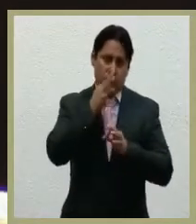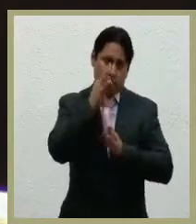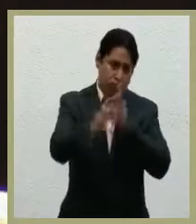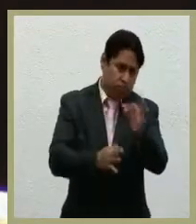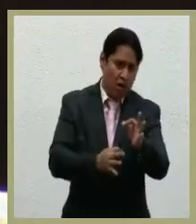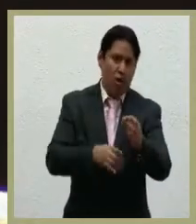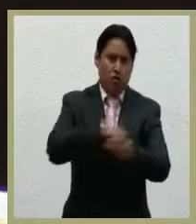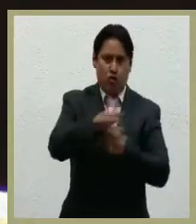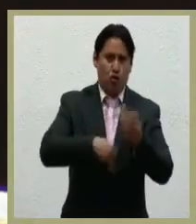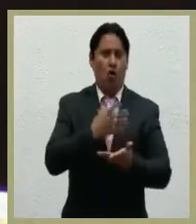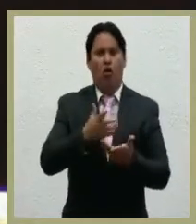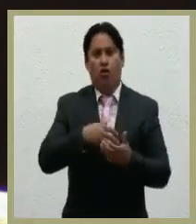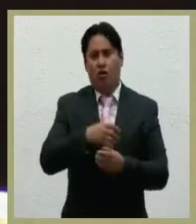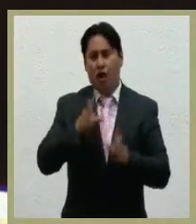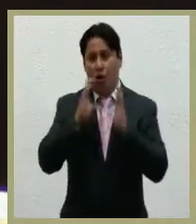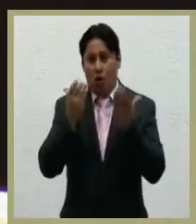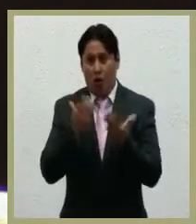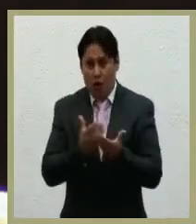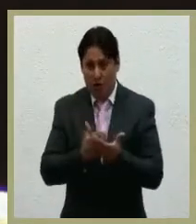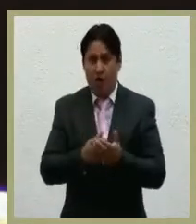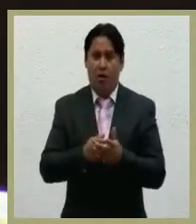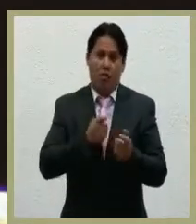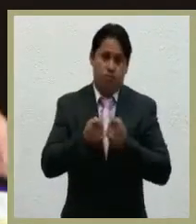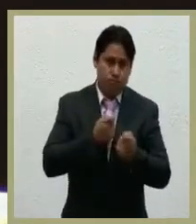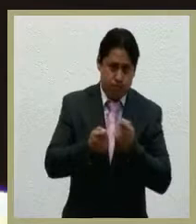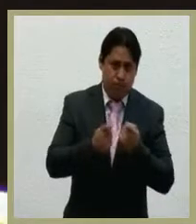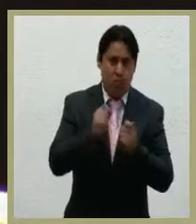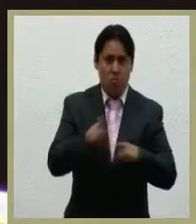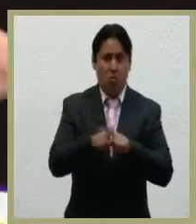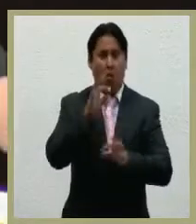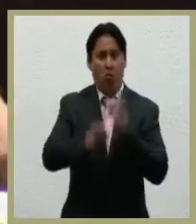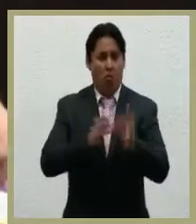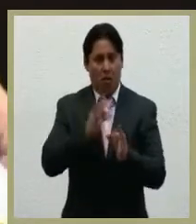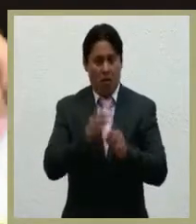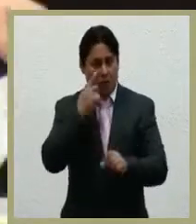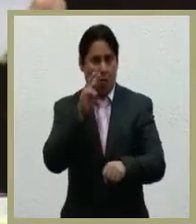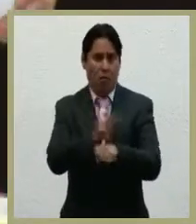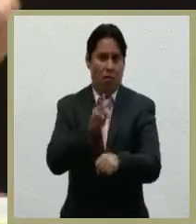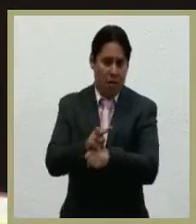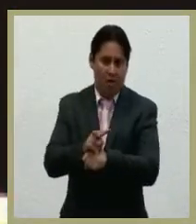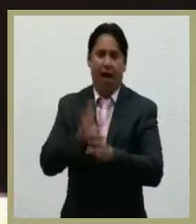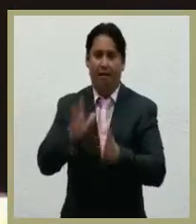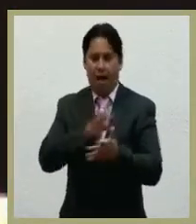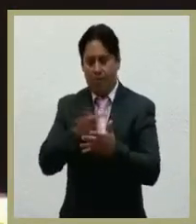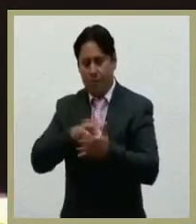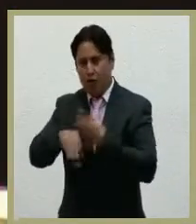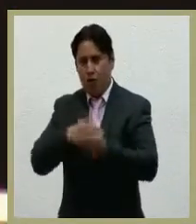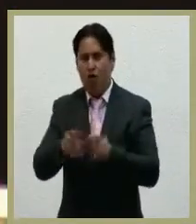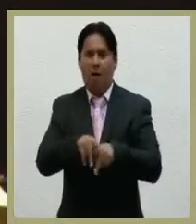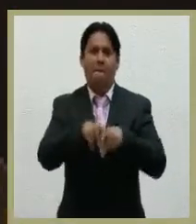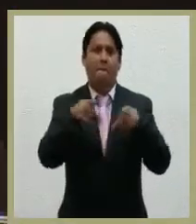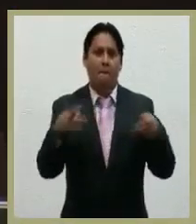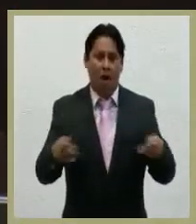y el Honorable Congreso del Estado proveerá a su debido cumplimiento. Está leído el periódico oficial, diputada